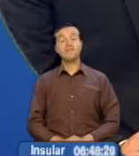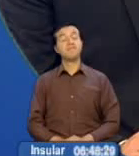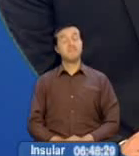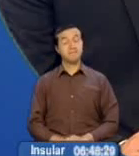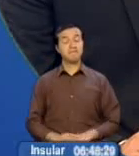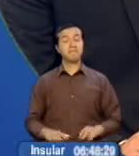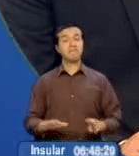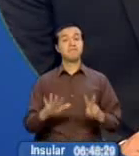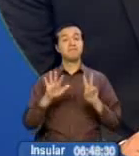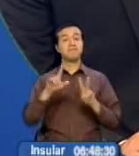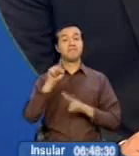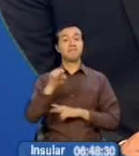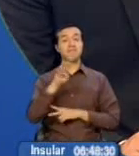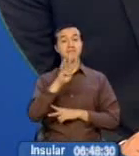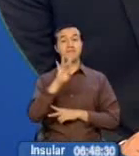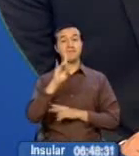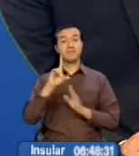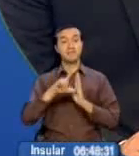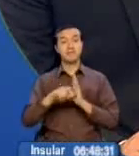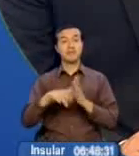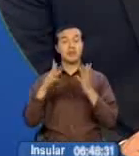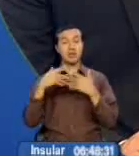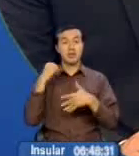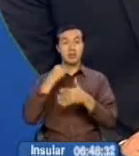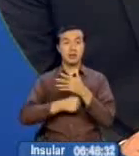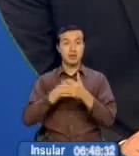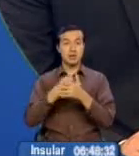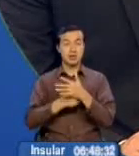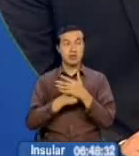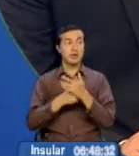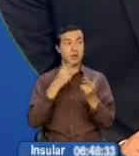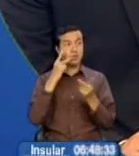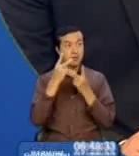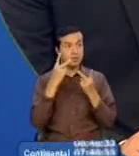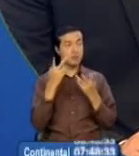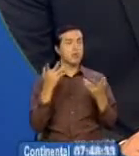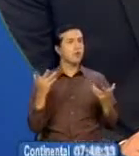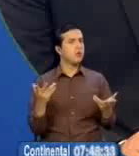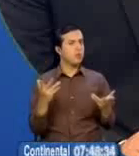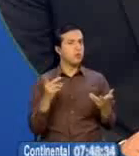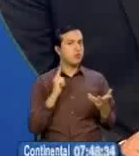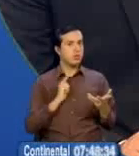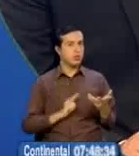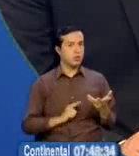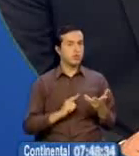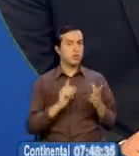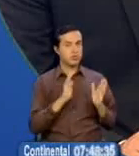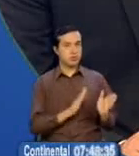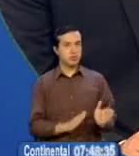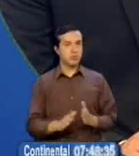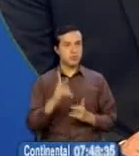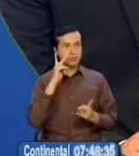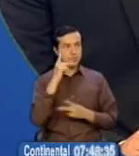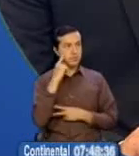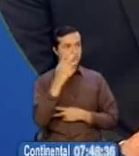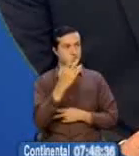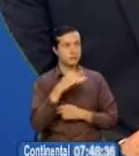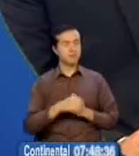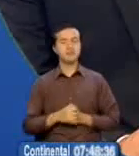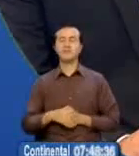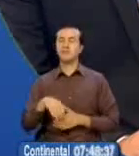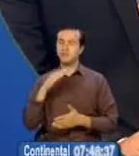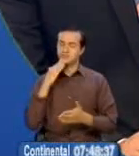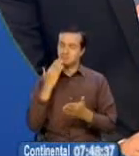Siete de la mañana con 48 minutos y se viene el Reto Salud. Fernando Estrada nos cuenta más detalles con uno de los organizadores. Fernando.